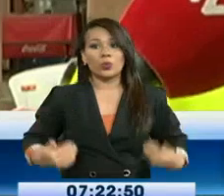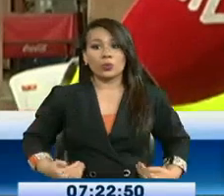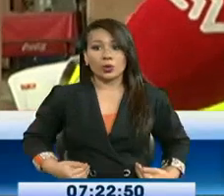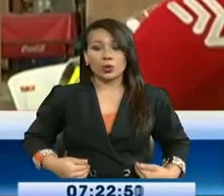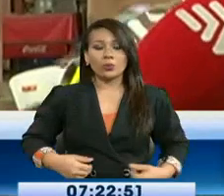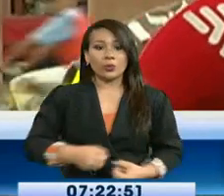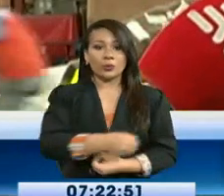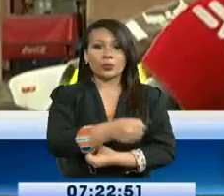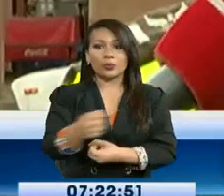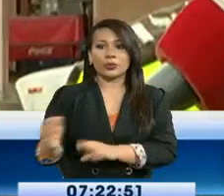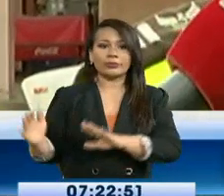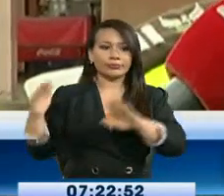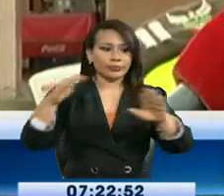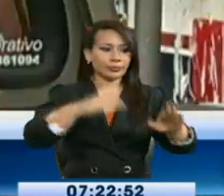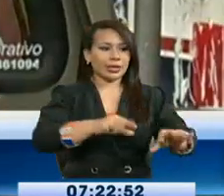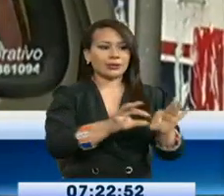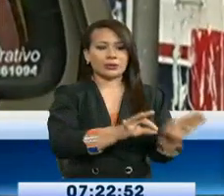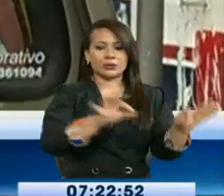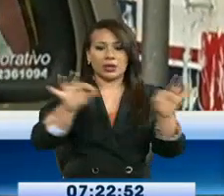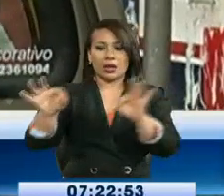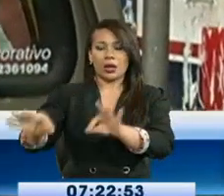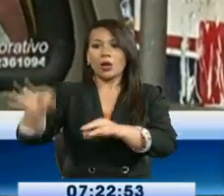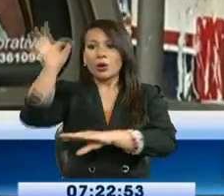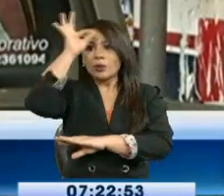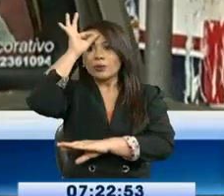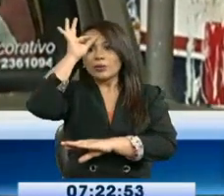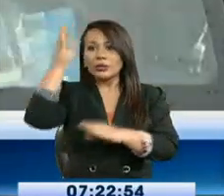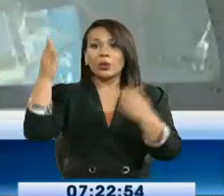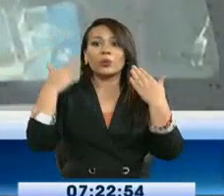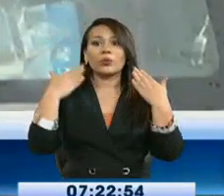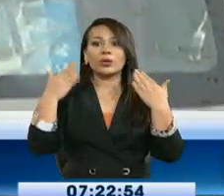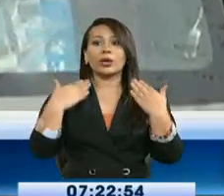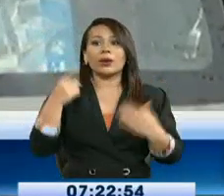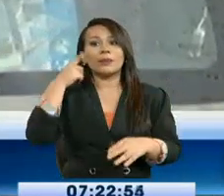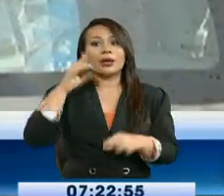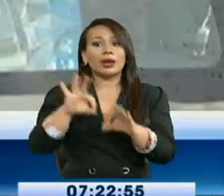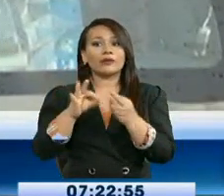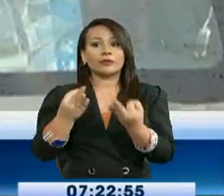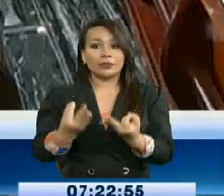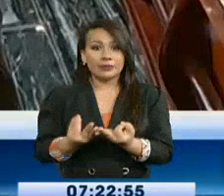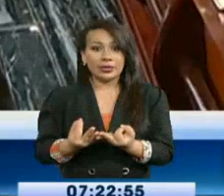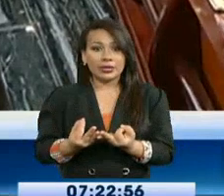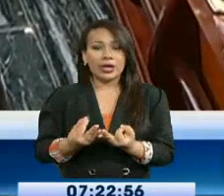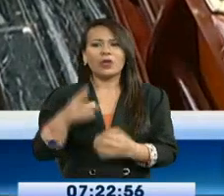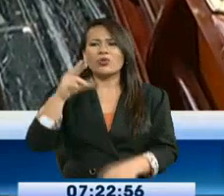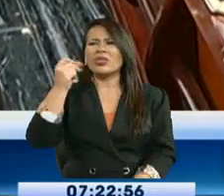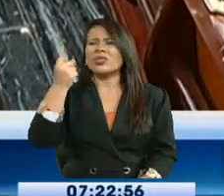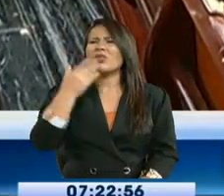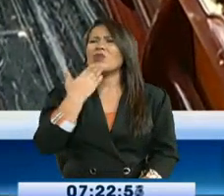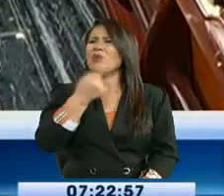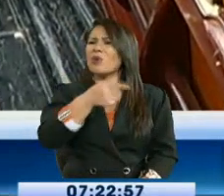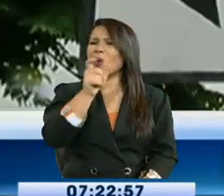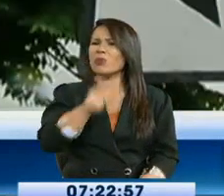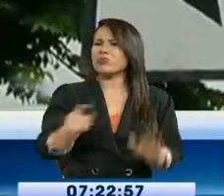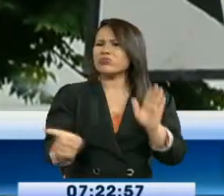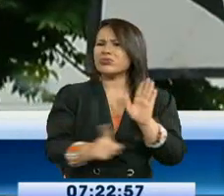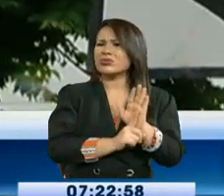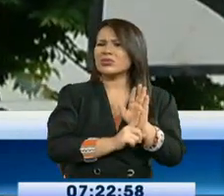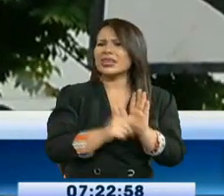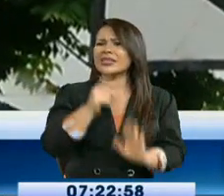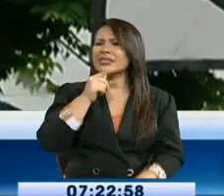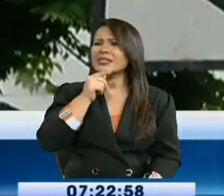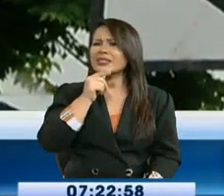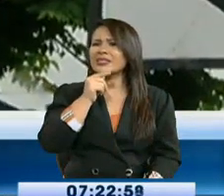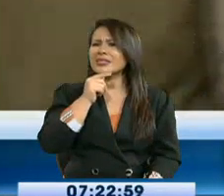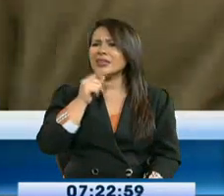lo traslada al hospital Guayaquil. Para sus familiares, la situación es confusa y no se explican qué hacía en esa vivienda o quiénes eran los